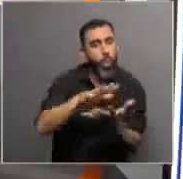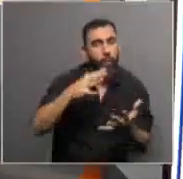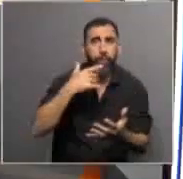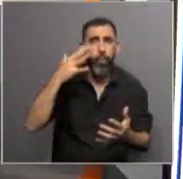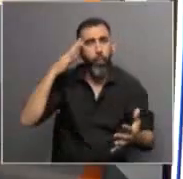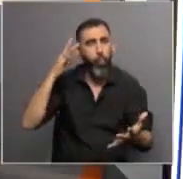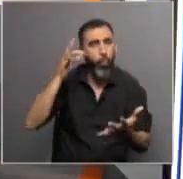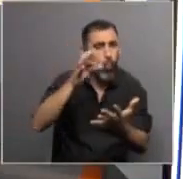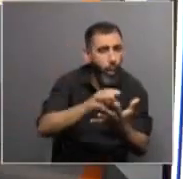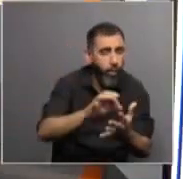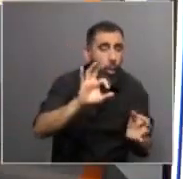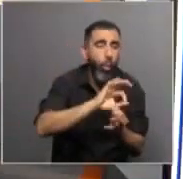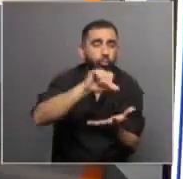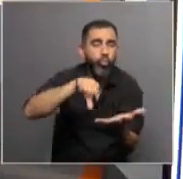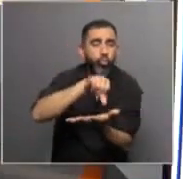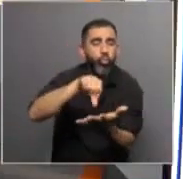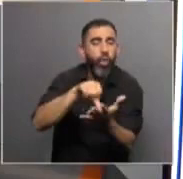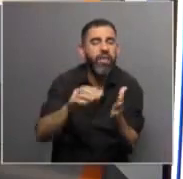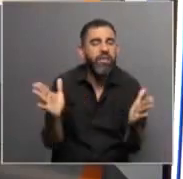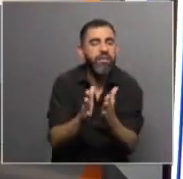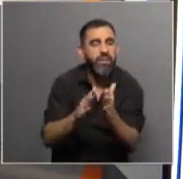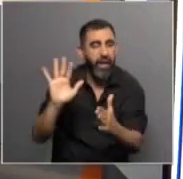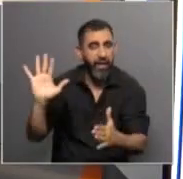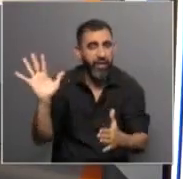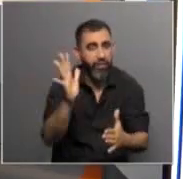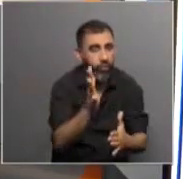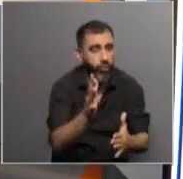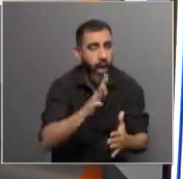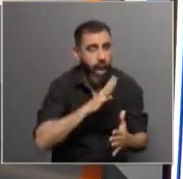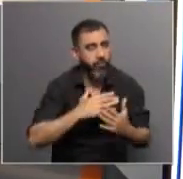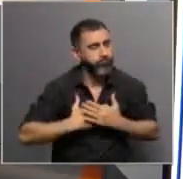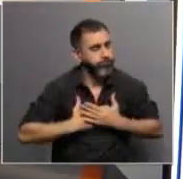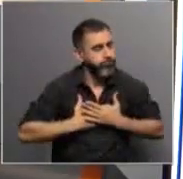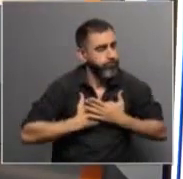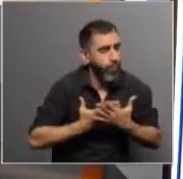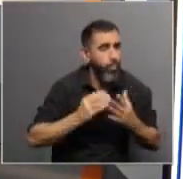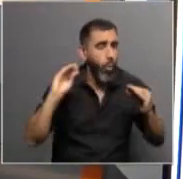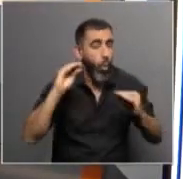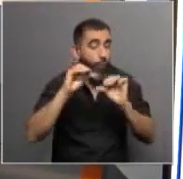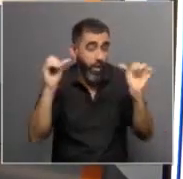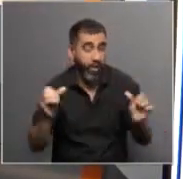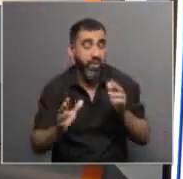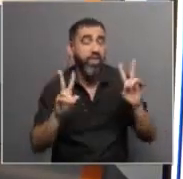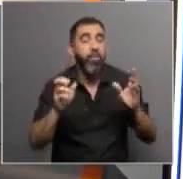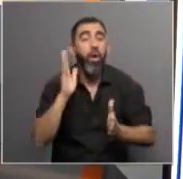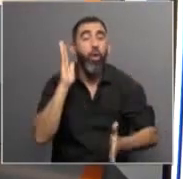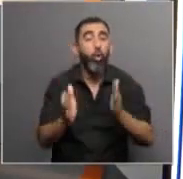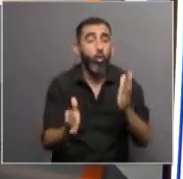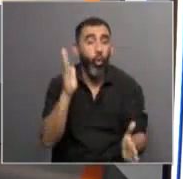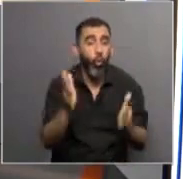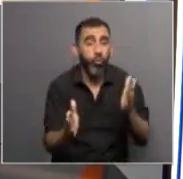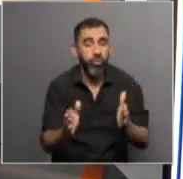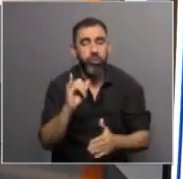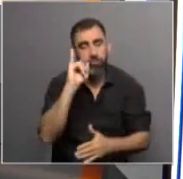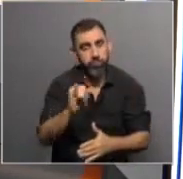o pequeñas ciudades que hoy tienen pasión por lo que sus jóvenes están haciendo en la robótica? Sí,